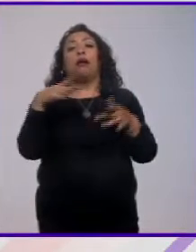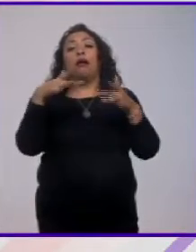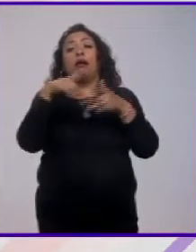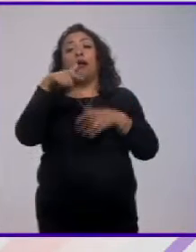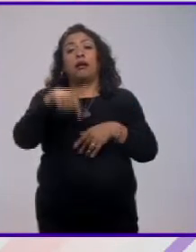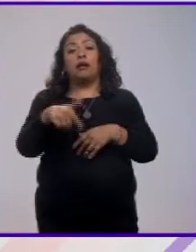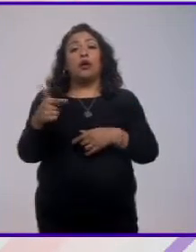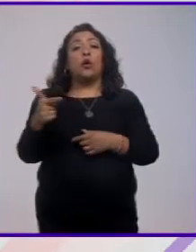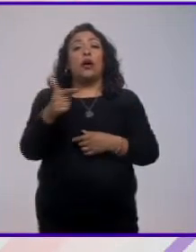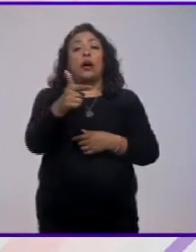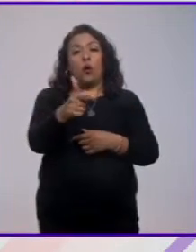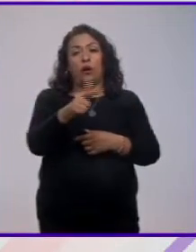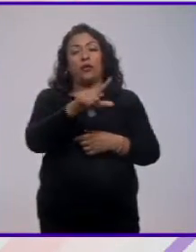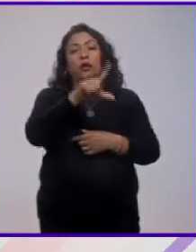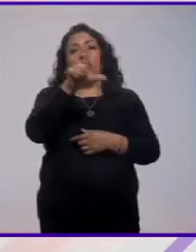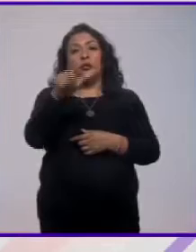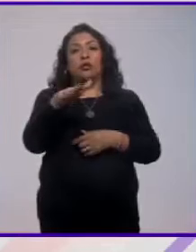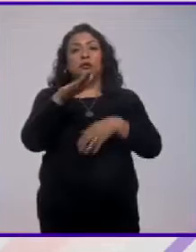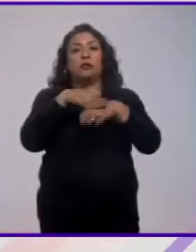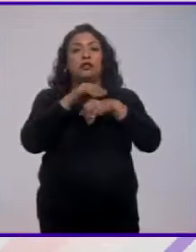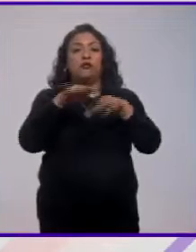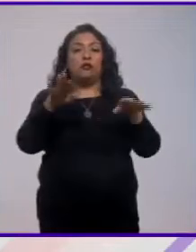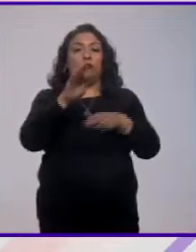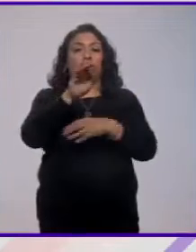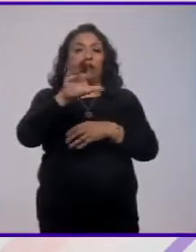en vivo desde Guanajuato. Después de ella tenemos más del Cervantino.